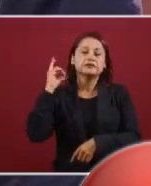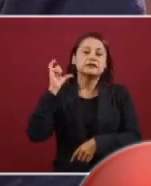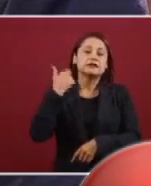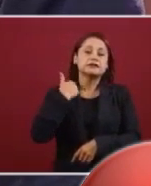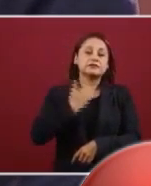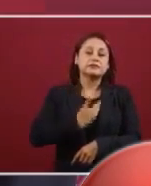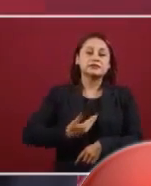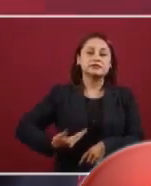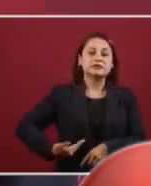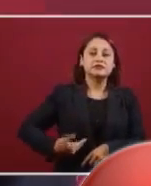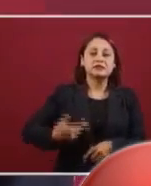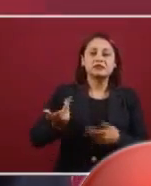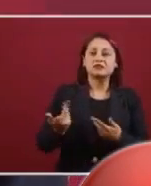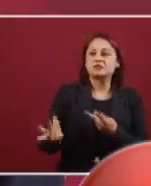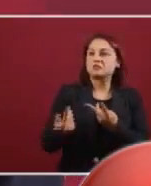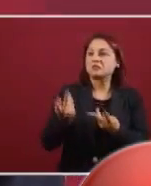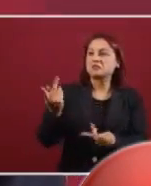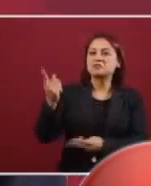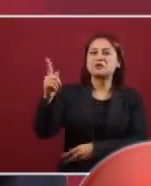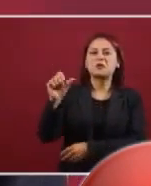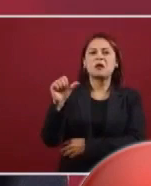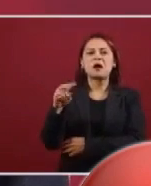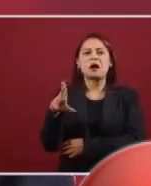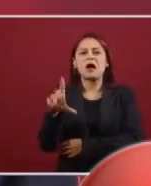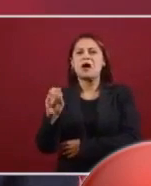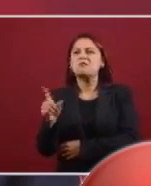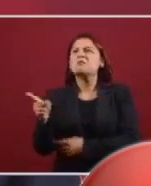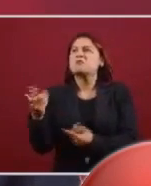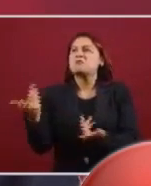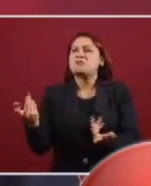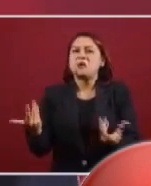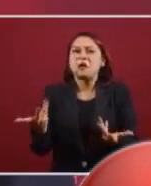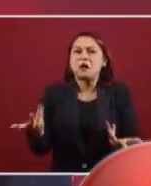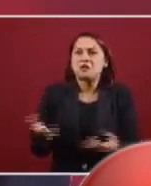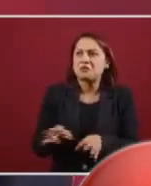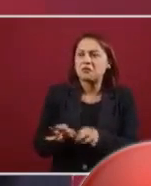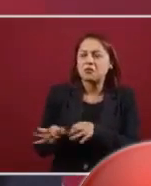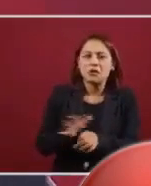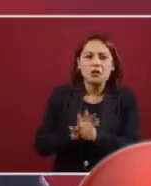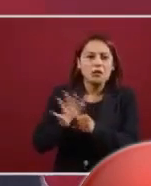y si paga impuestos, pues